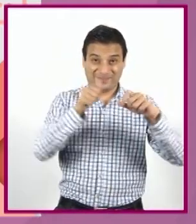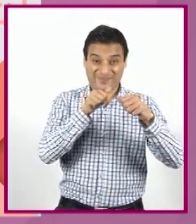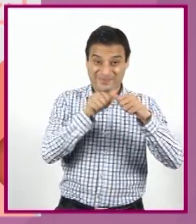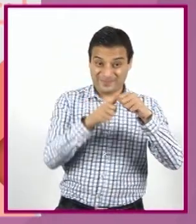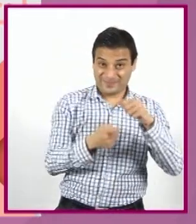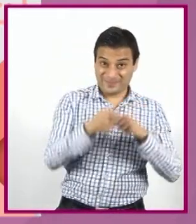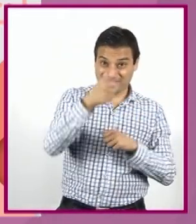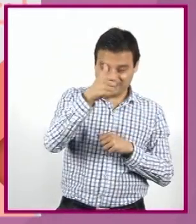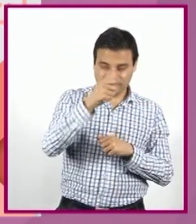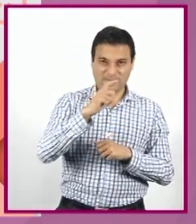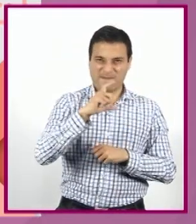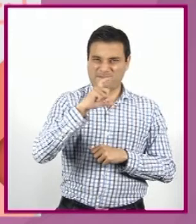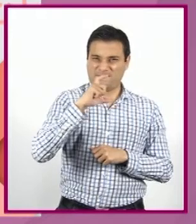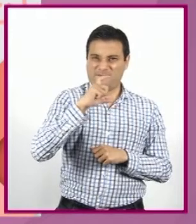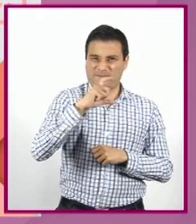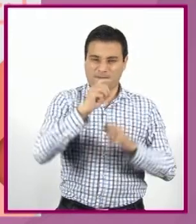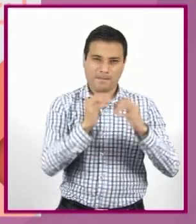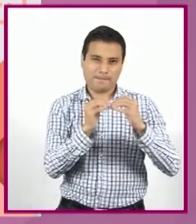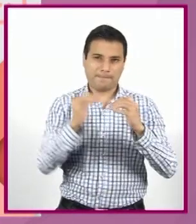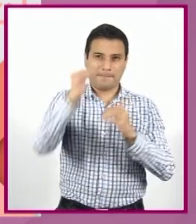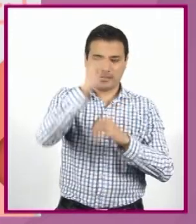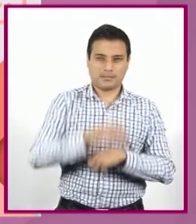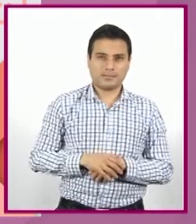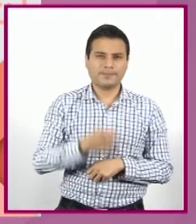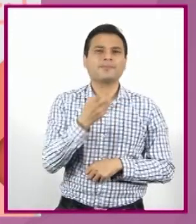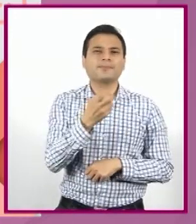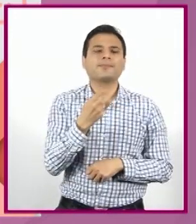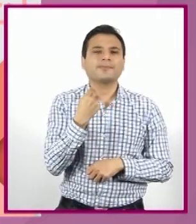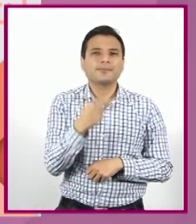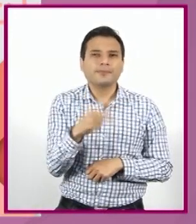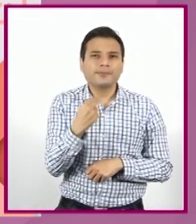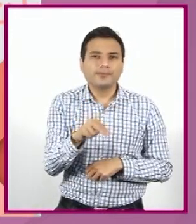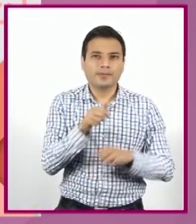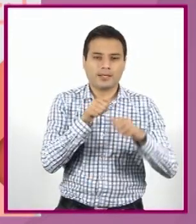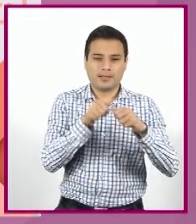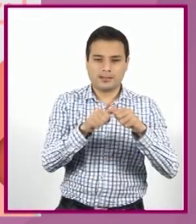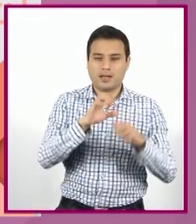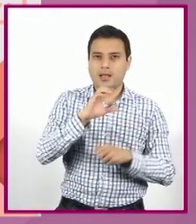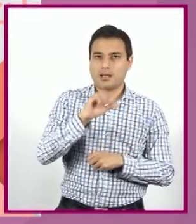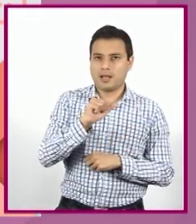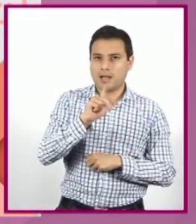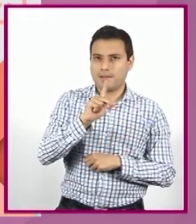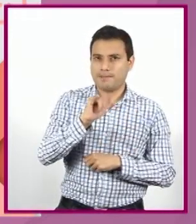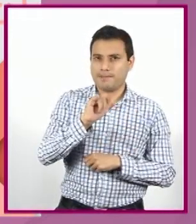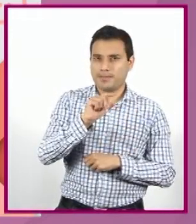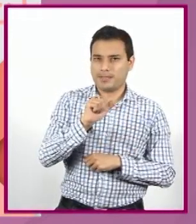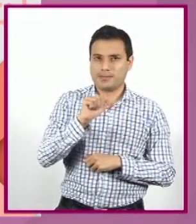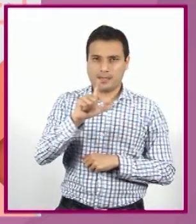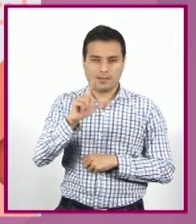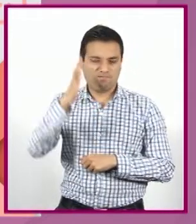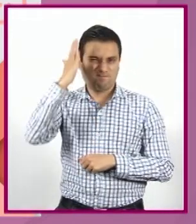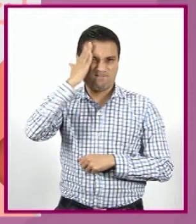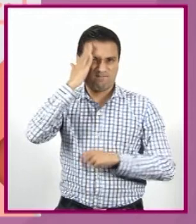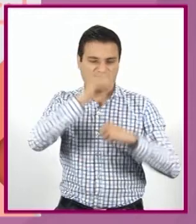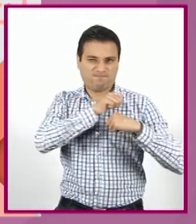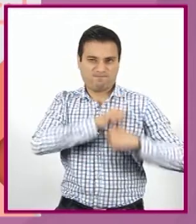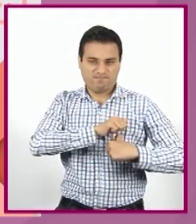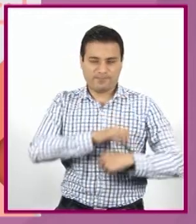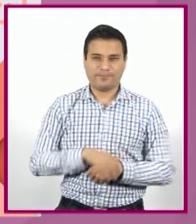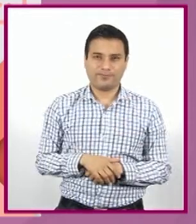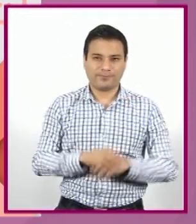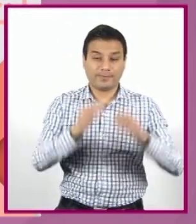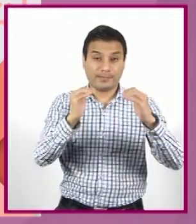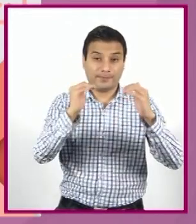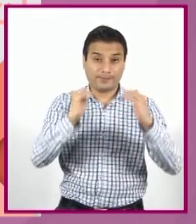del párrafo. A este tipo de letra se le llama letra capital. A partir del segundo párrafo